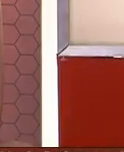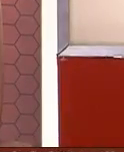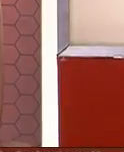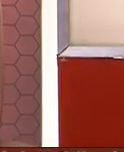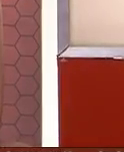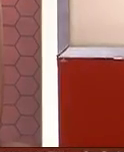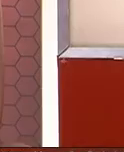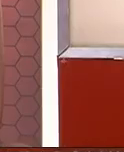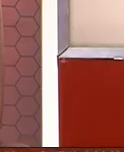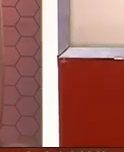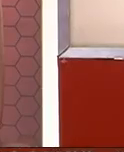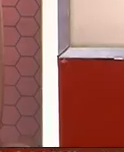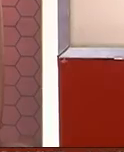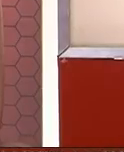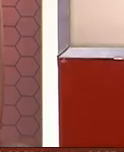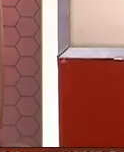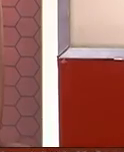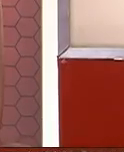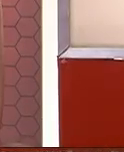página